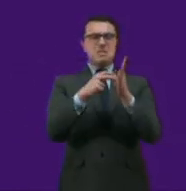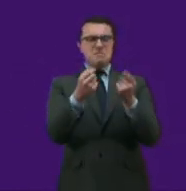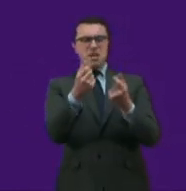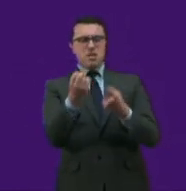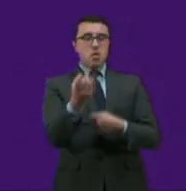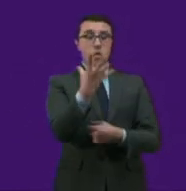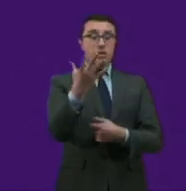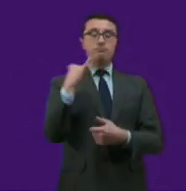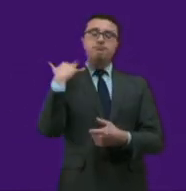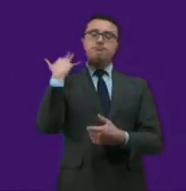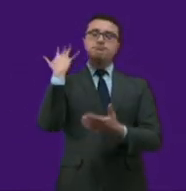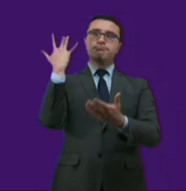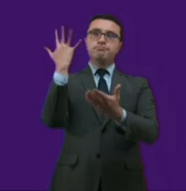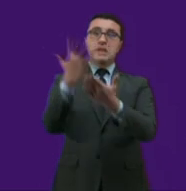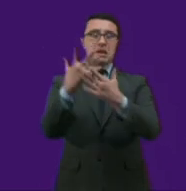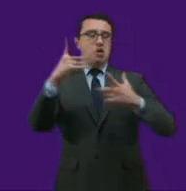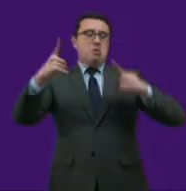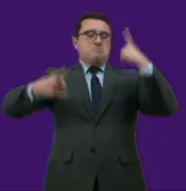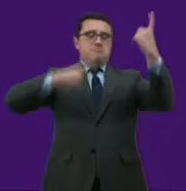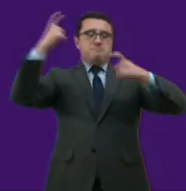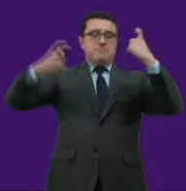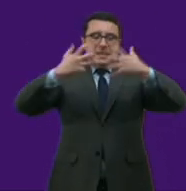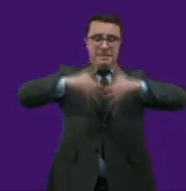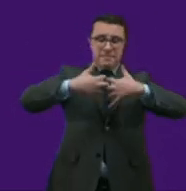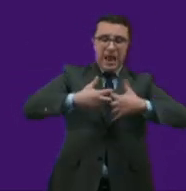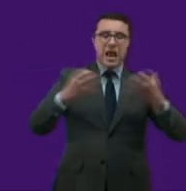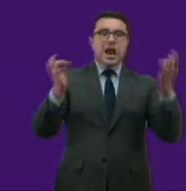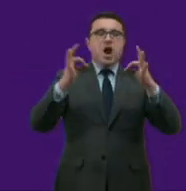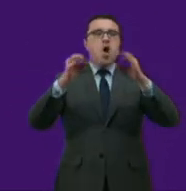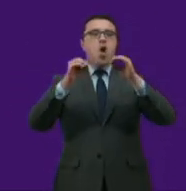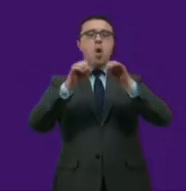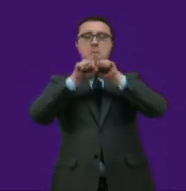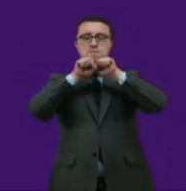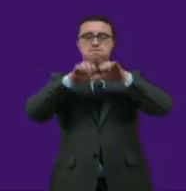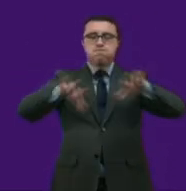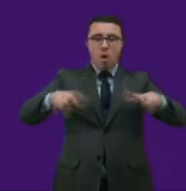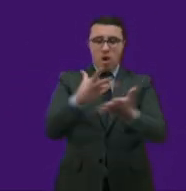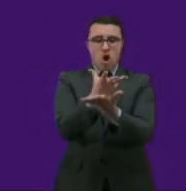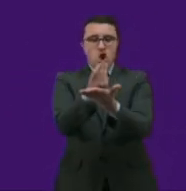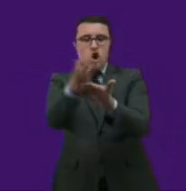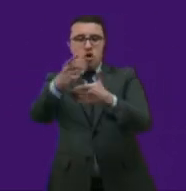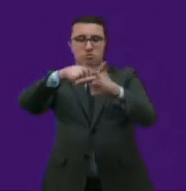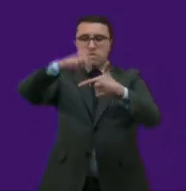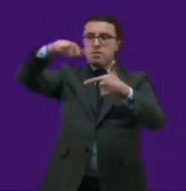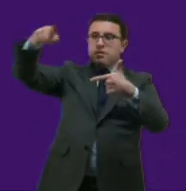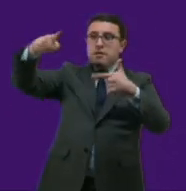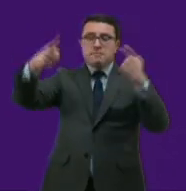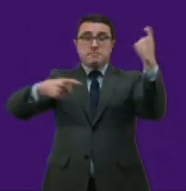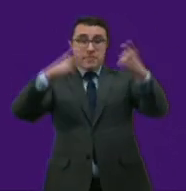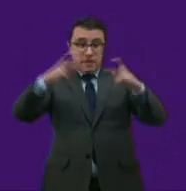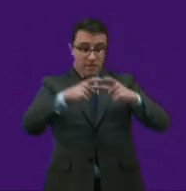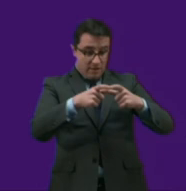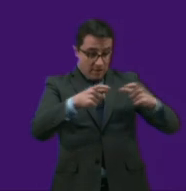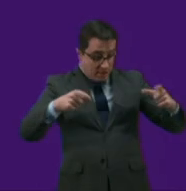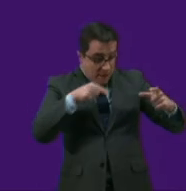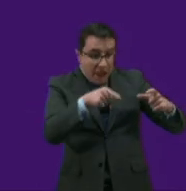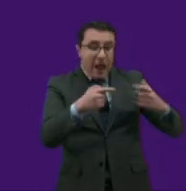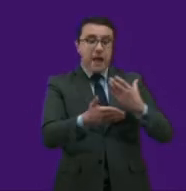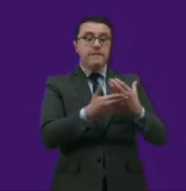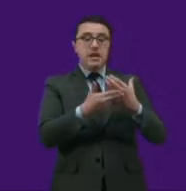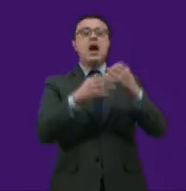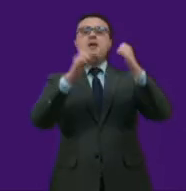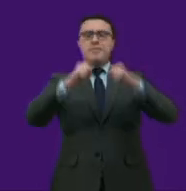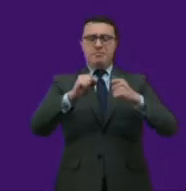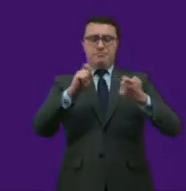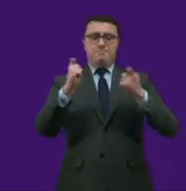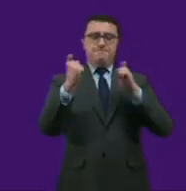estas compañías se venden, terminan en el mercado público de capitales, esos pedazos de papel se convierten en muchísimo